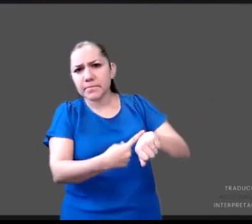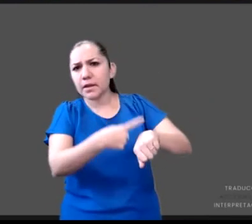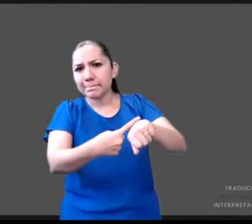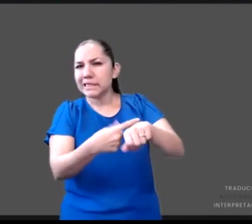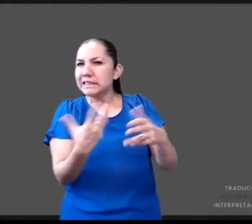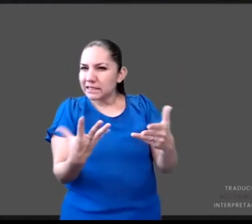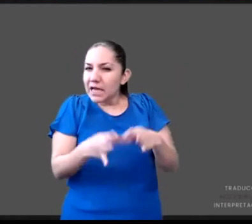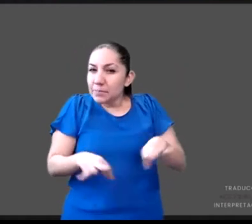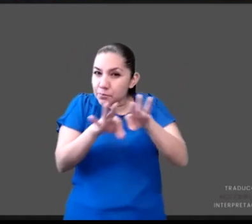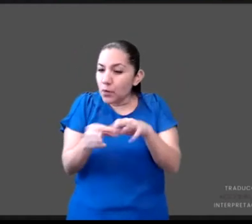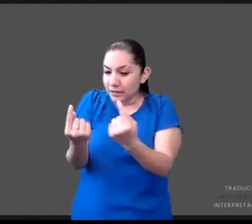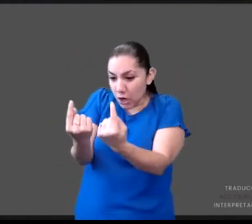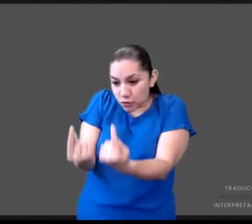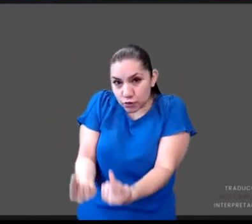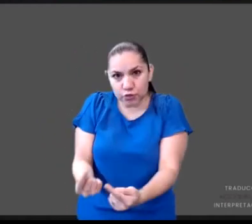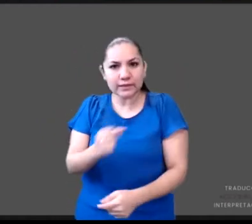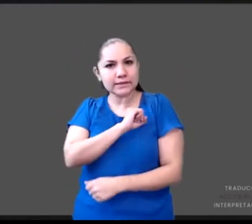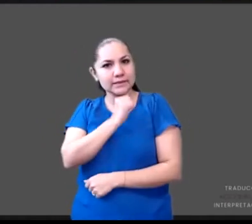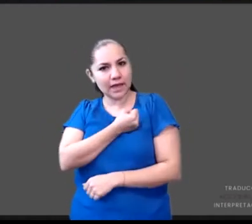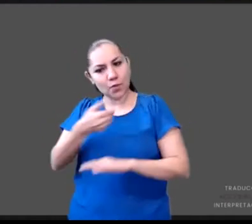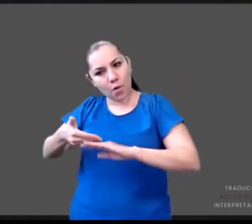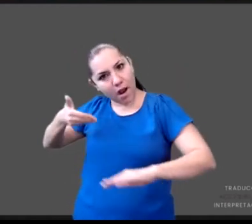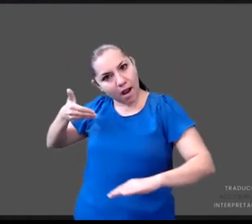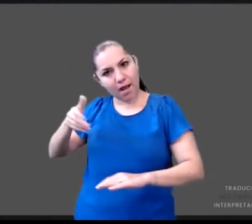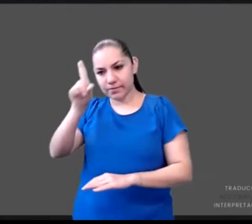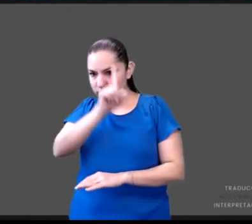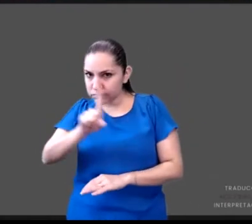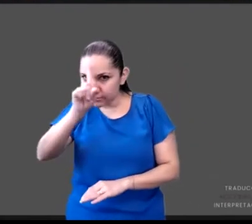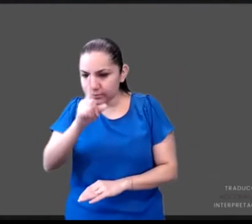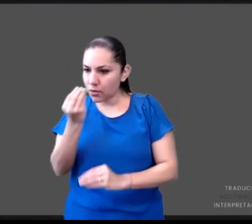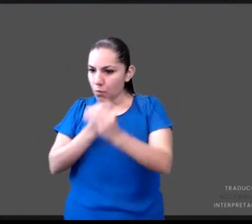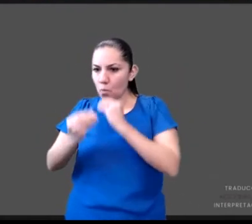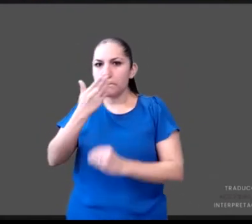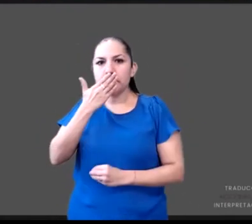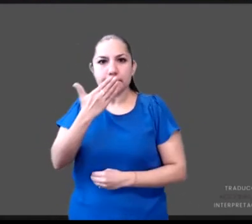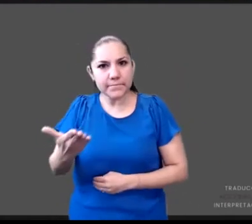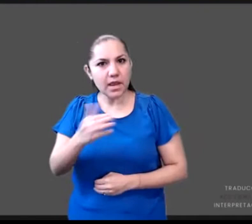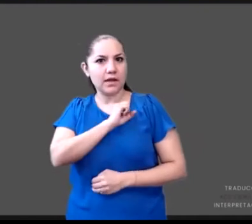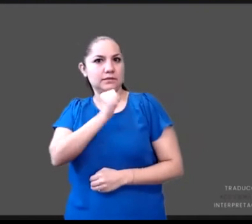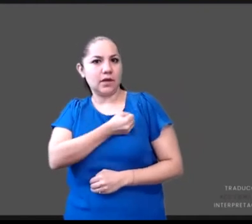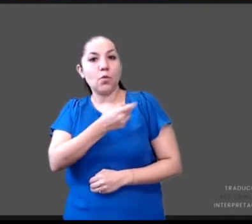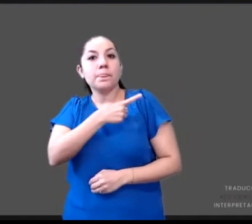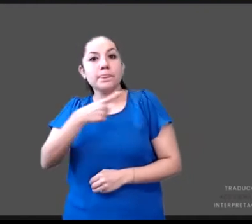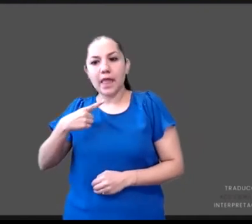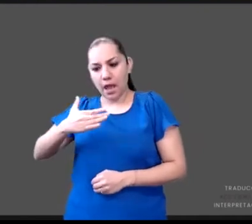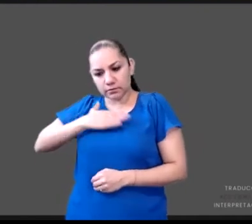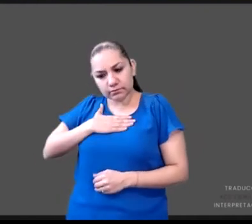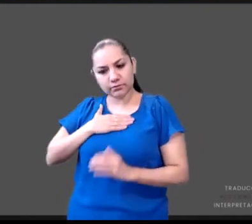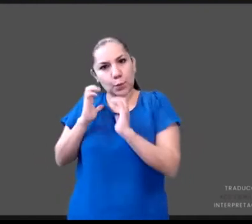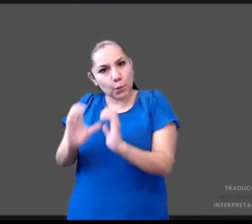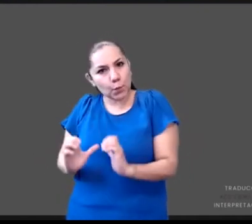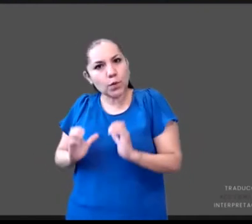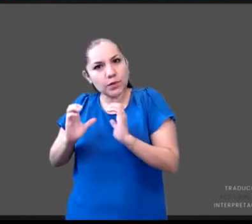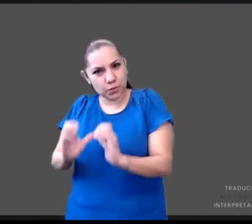positivos en materia de salud, que empiezan con la alimentación, pero que continúan además con el autocuidado. Es posible, como muchos